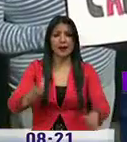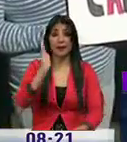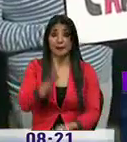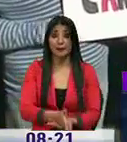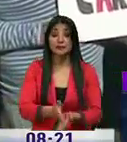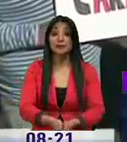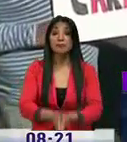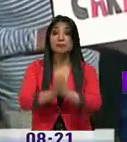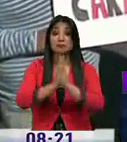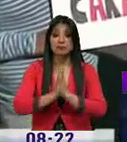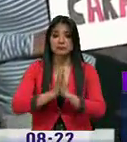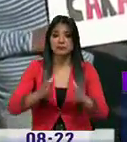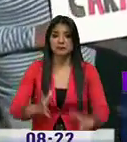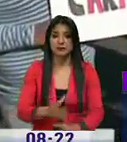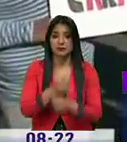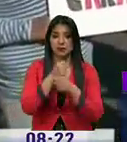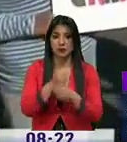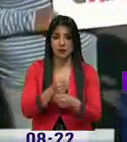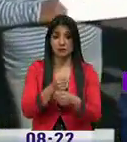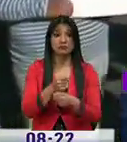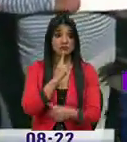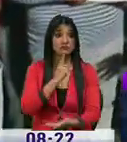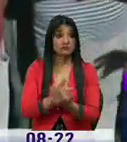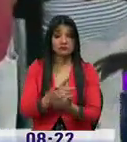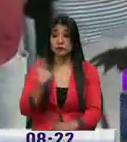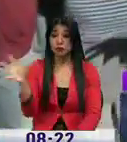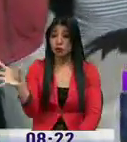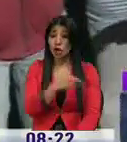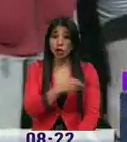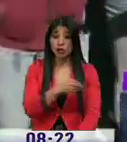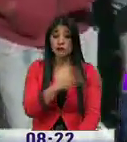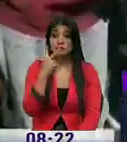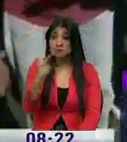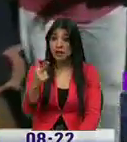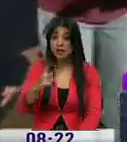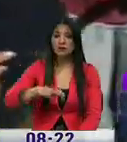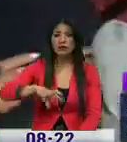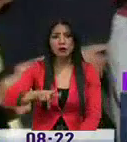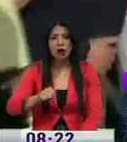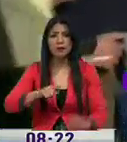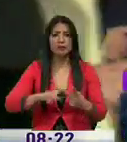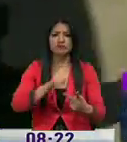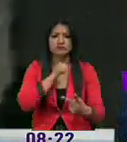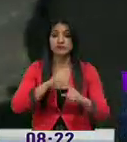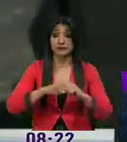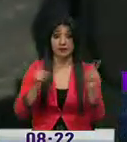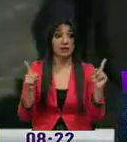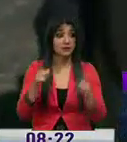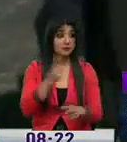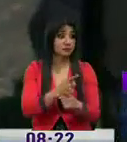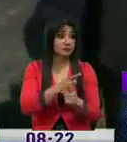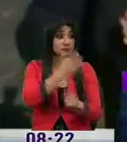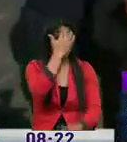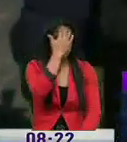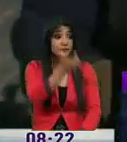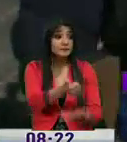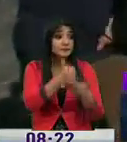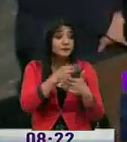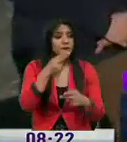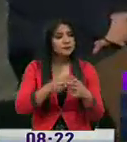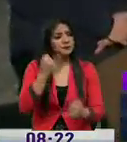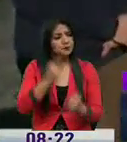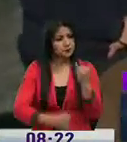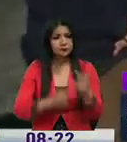exigimos seguridad. Y es que ellos han sido víctimas todos estos días y están preocupados. Vecina, buenos días, ayúdeme con su nombre y apellido.